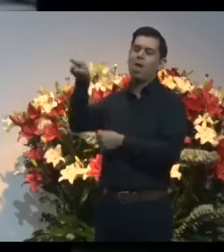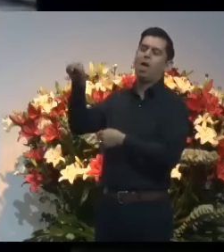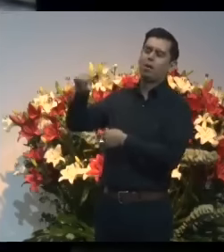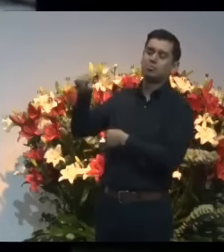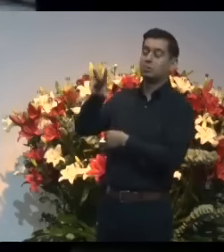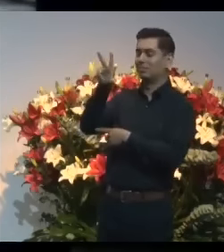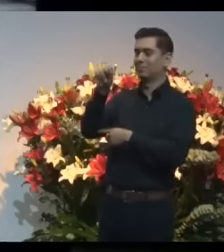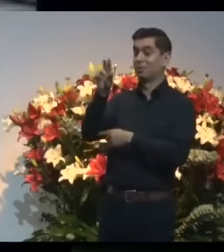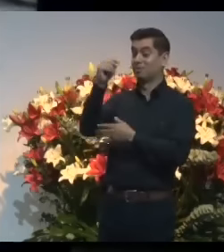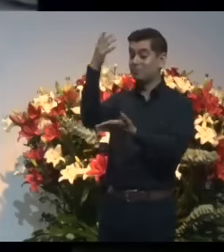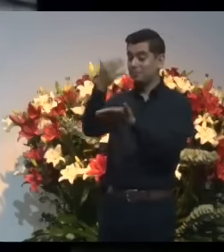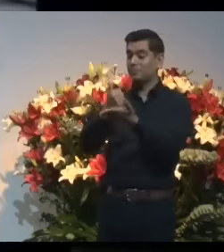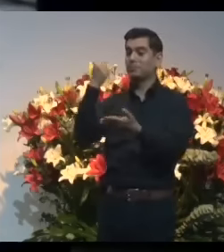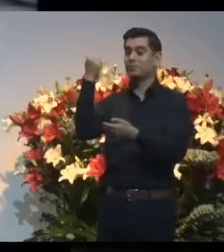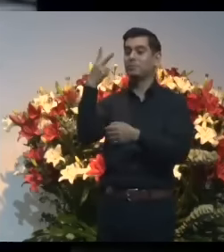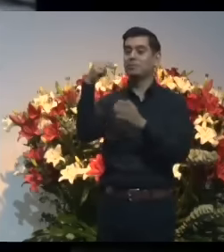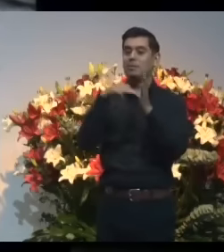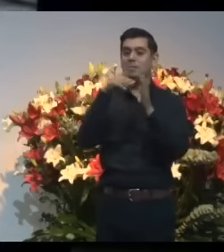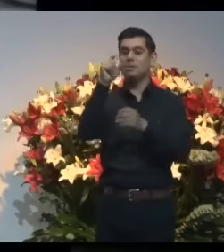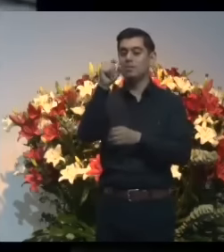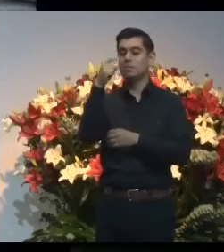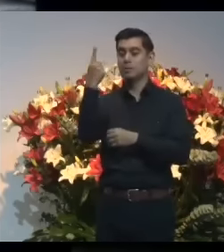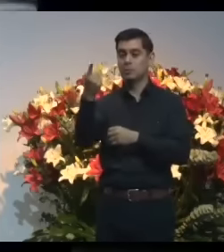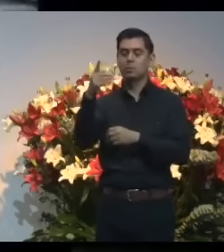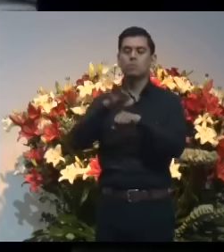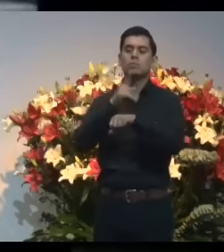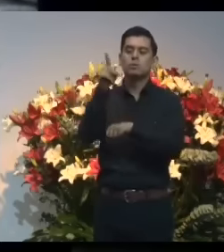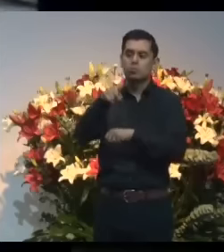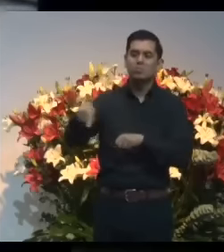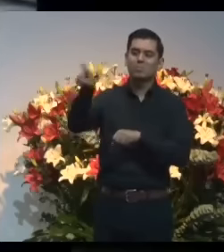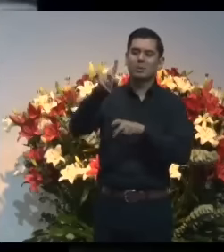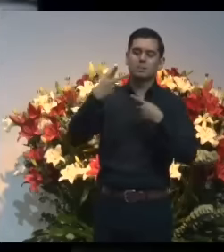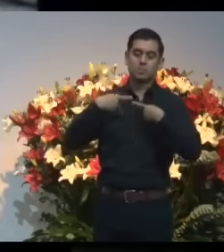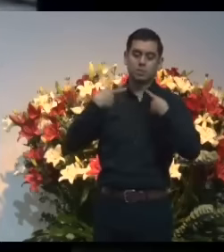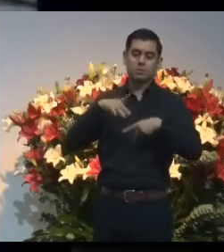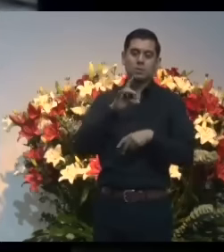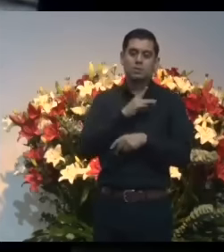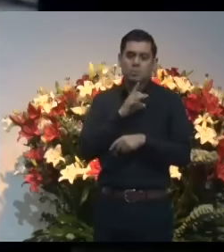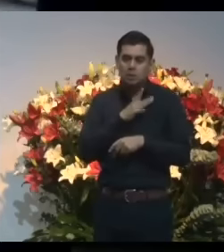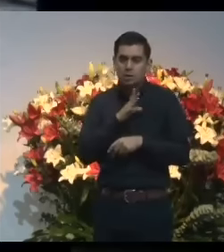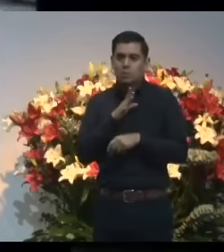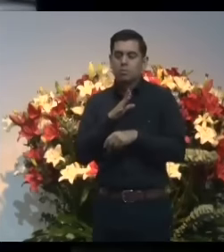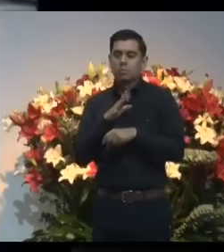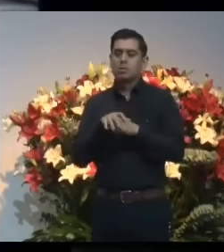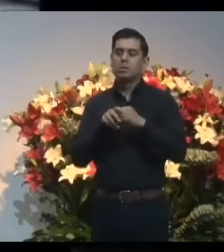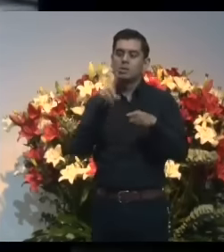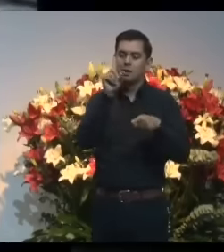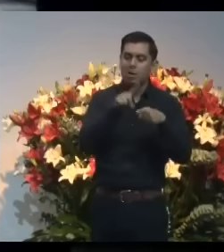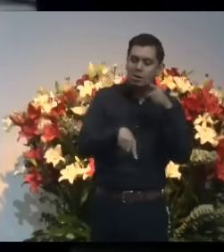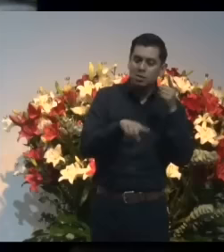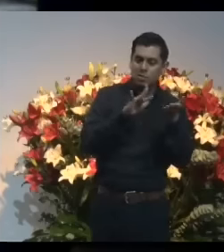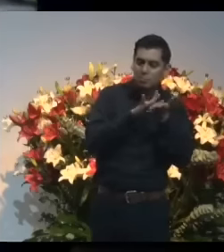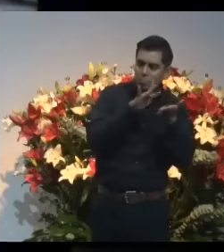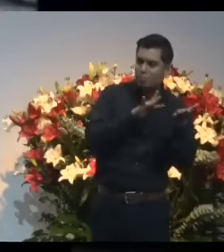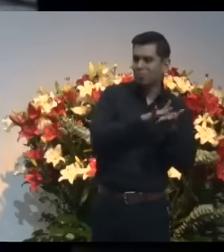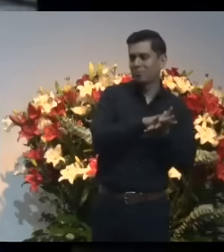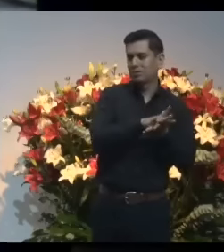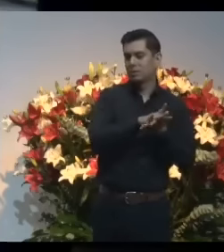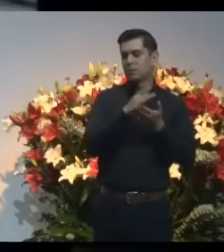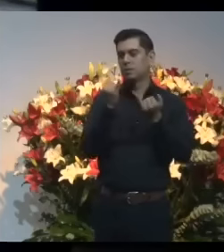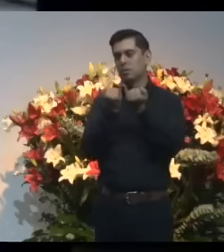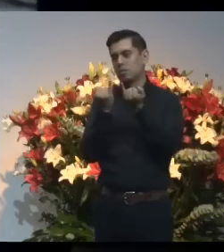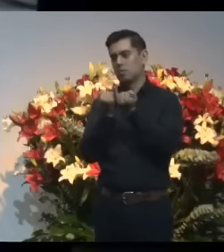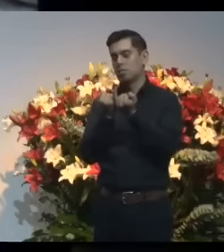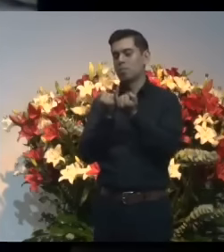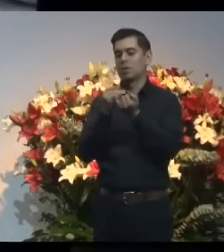21 fuimos la gran sorpresa porque la gente tiene miedo. La gente tiene miedo que le quiten los programas sociales. Ahí en la encuesta del Financiero dice